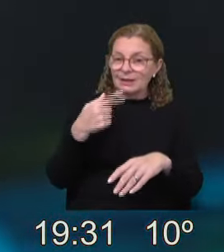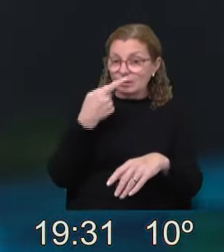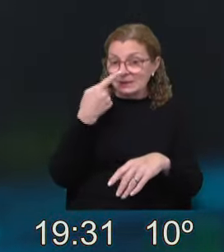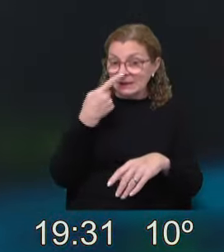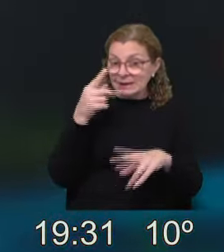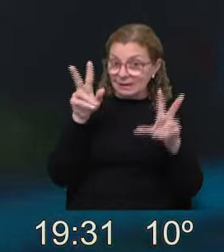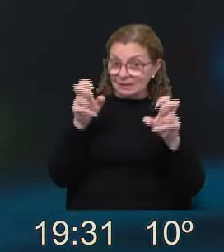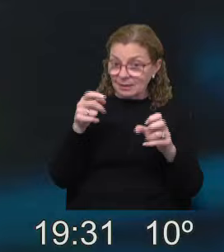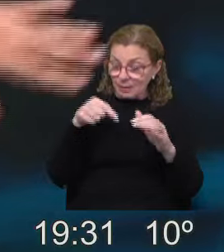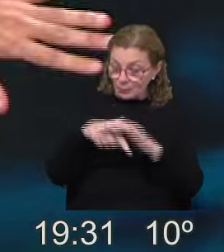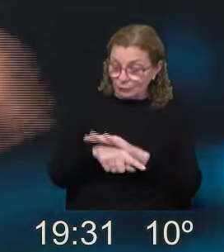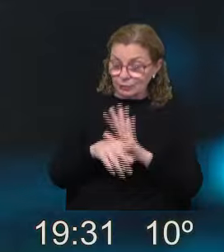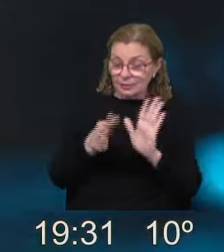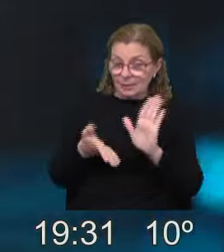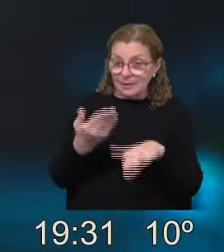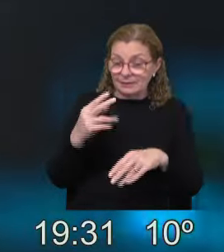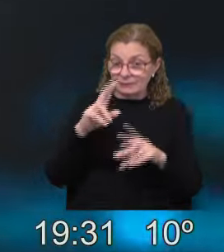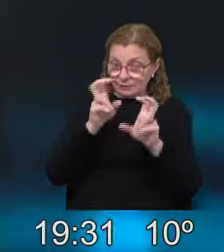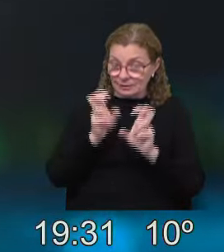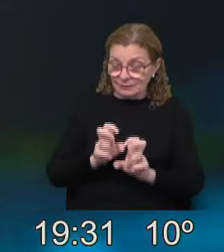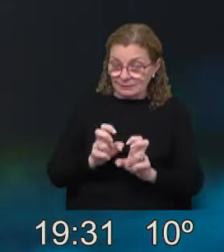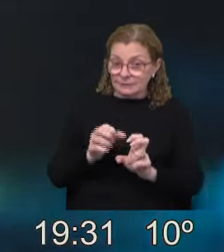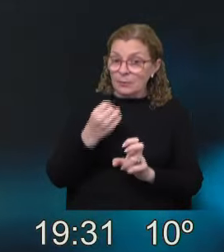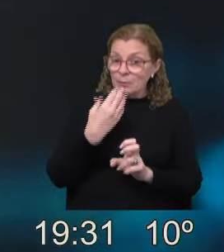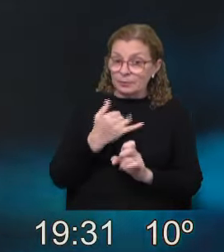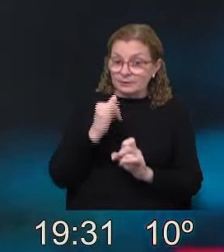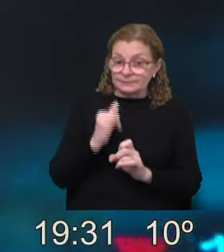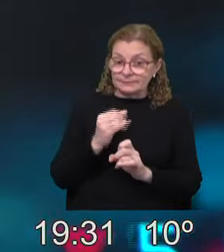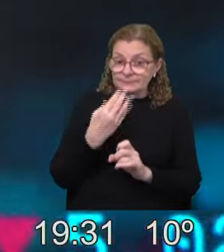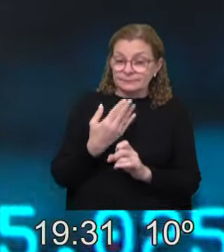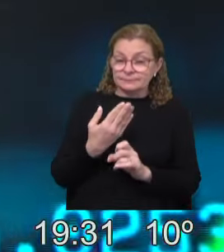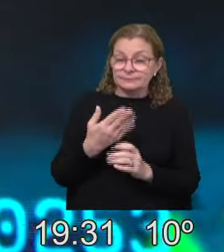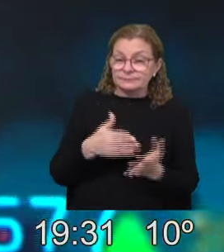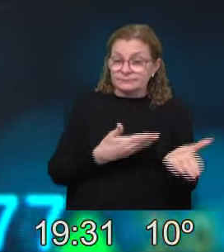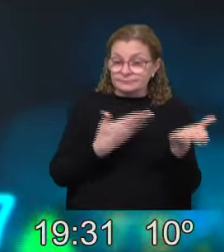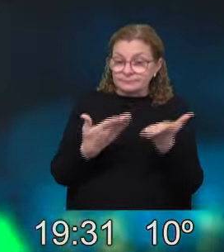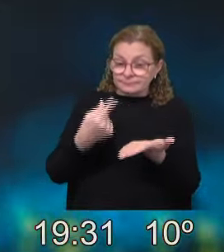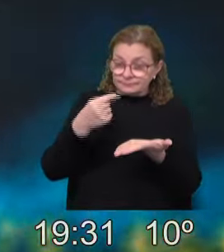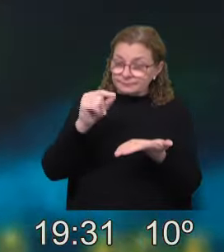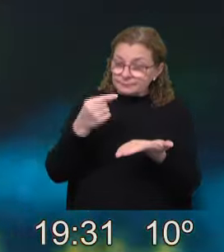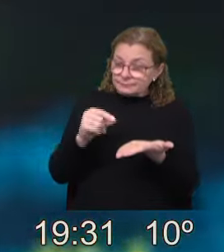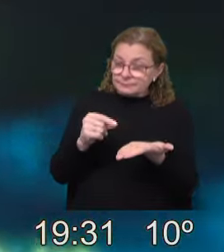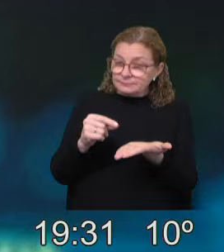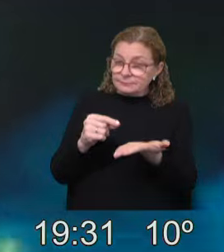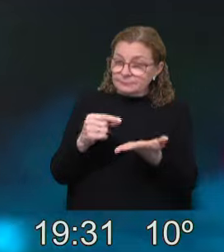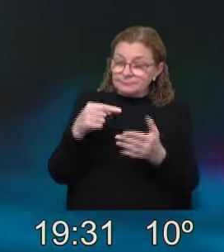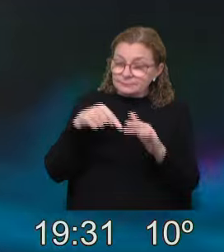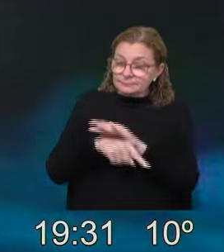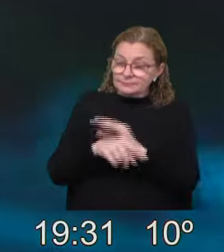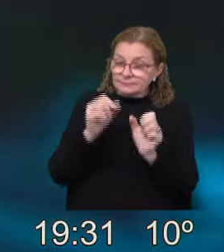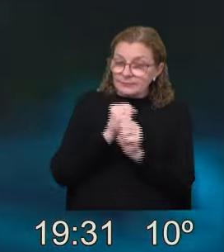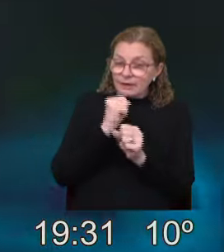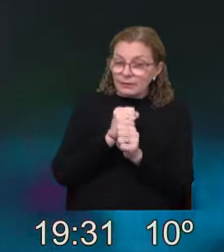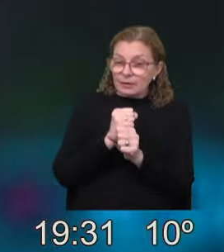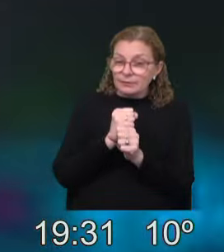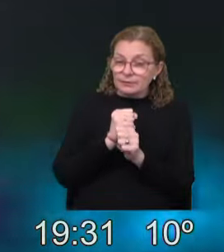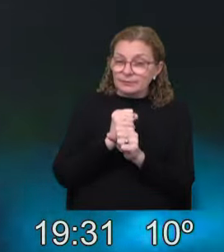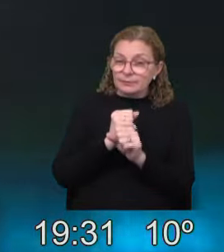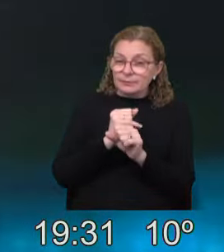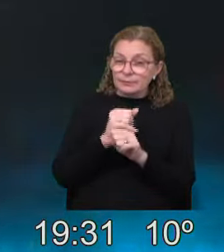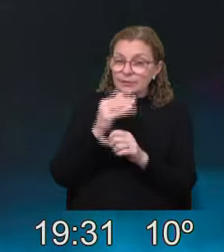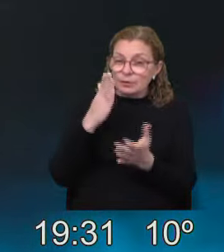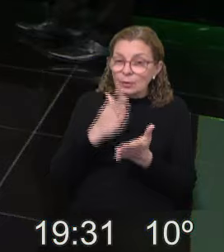el tema profundizar un poquito más sobre esta buena investigación que es oportuna porque justamente nos ofrece datos para profundizar una línea de trabajo que hemos venido promoviendo